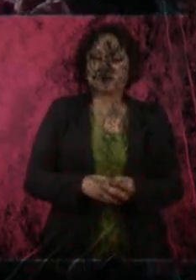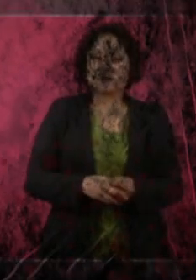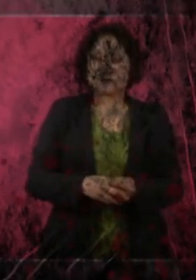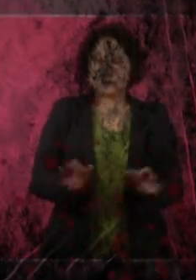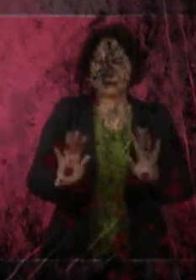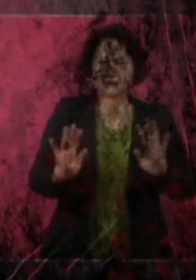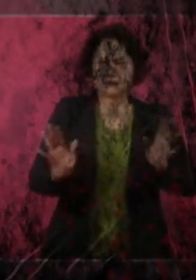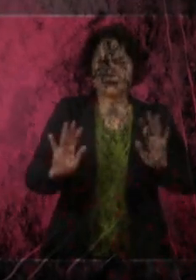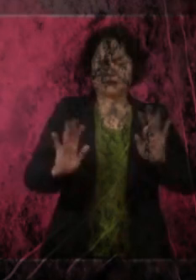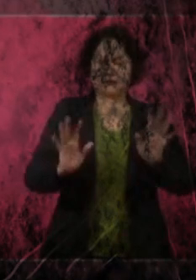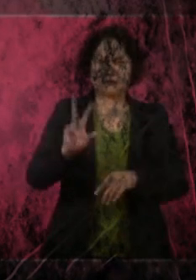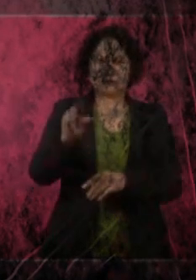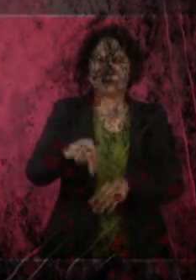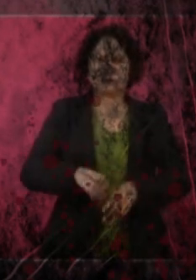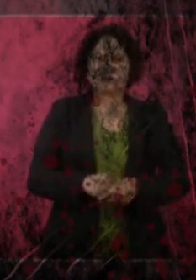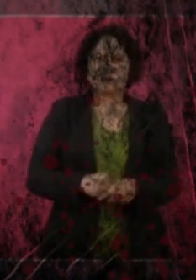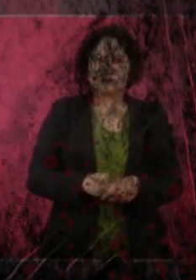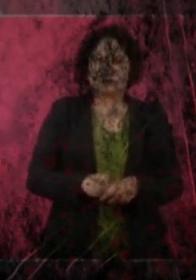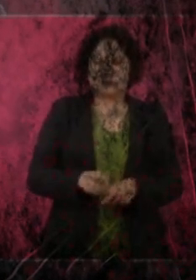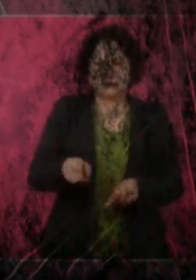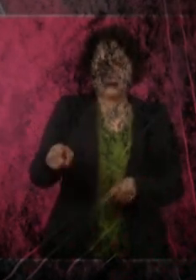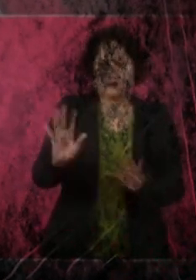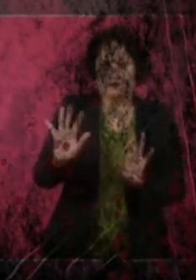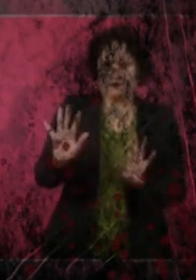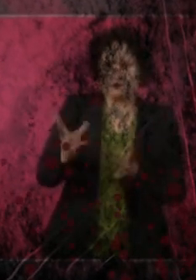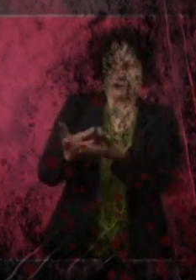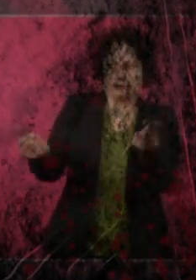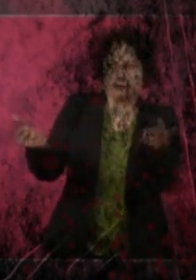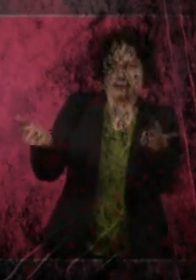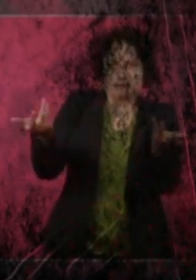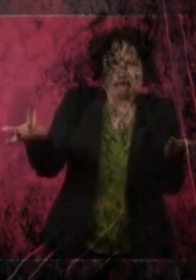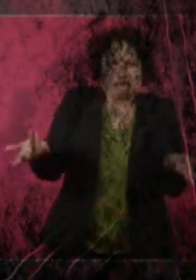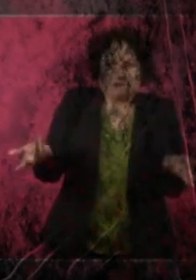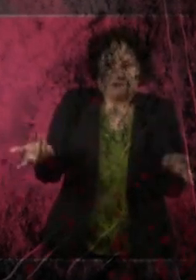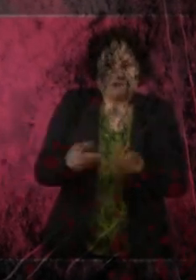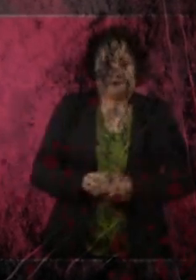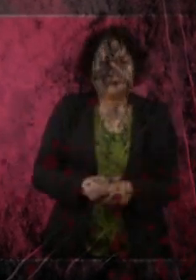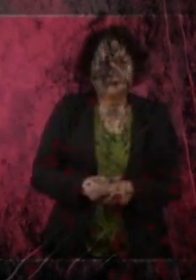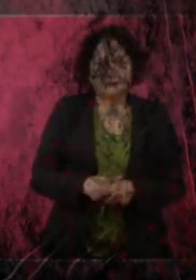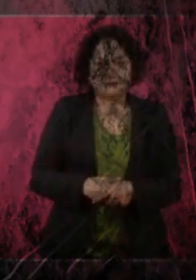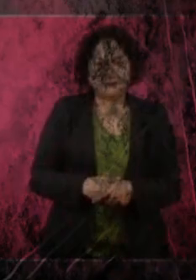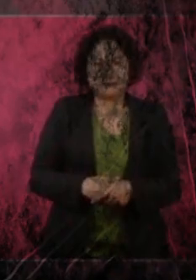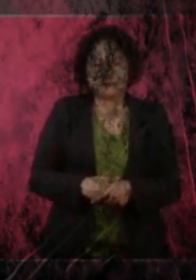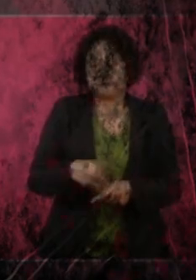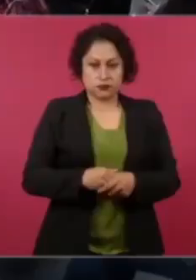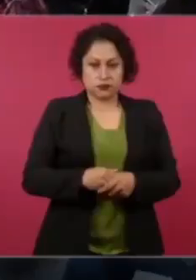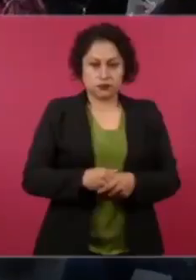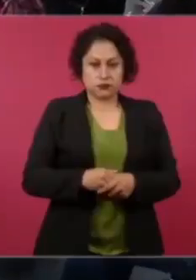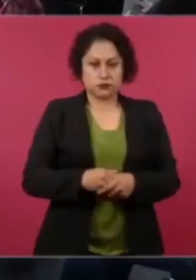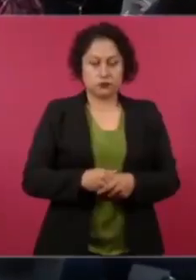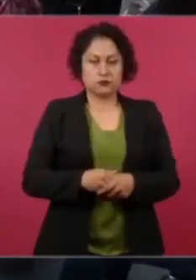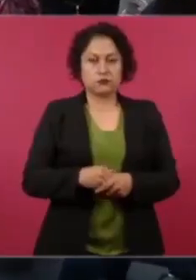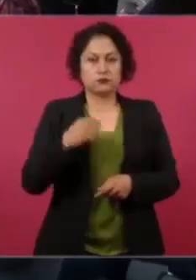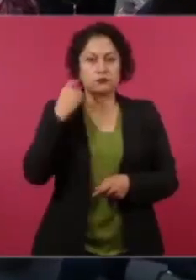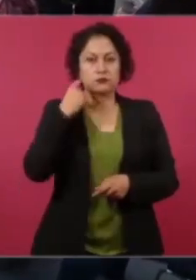eso, no lo entienden, que López es un violador serial de la Constitución. Eso es.